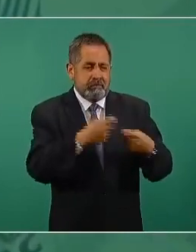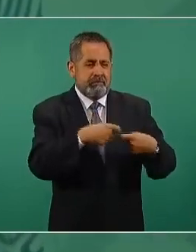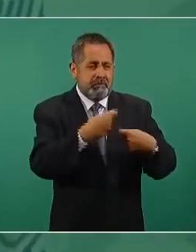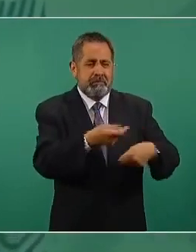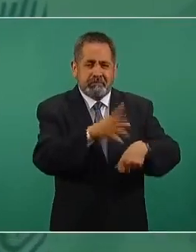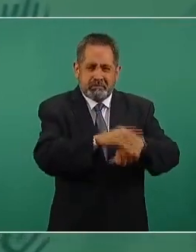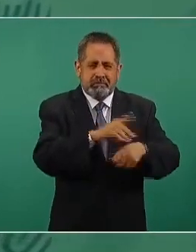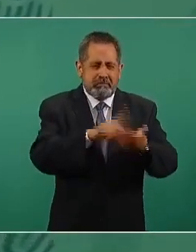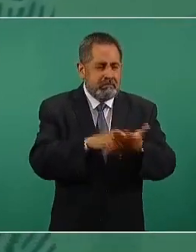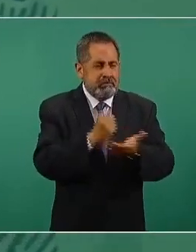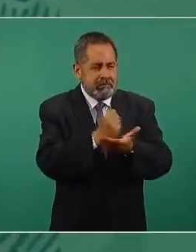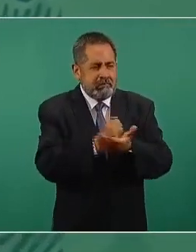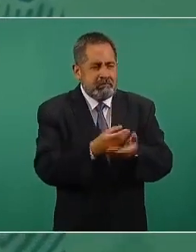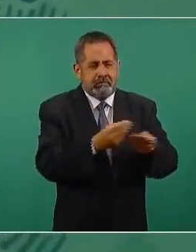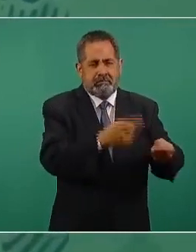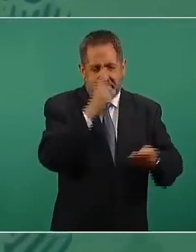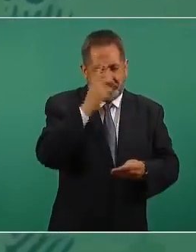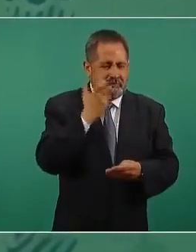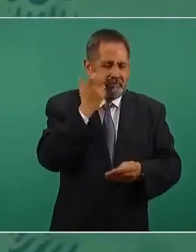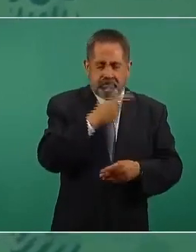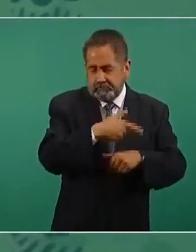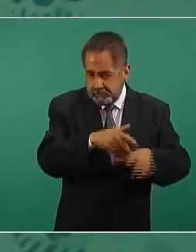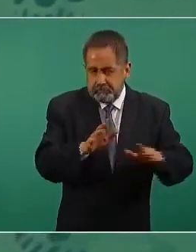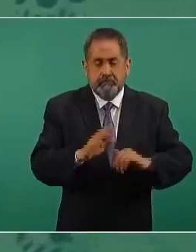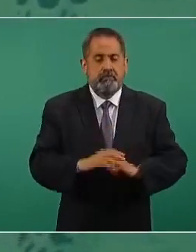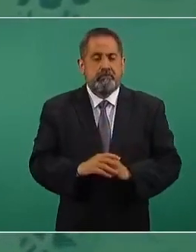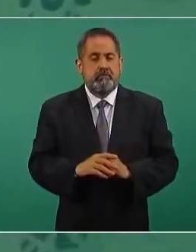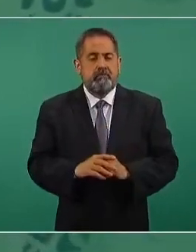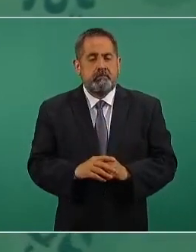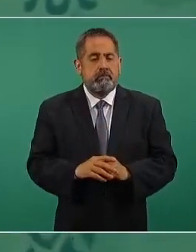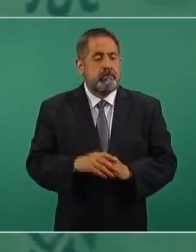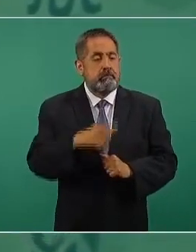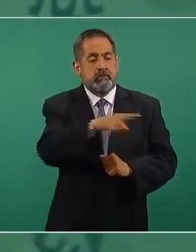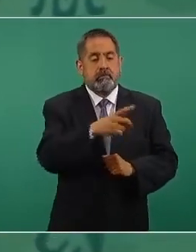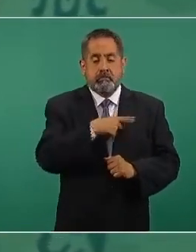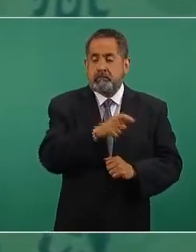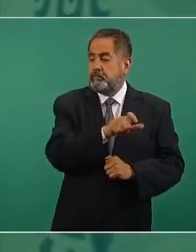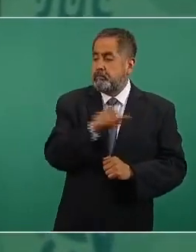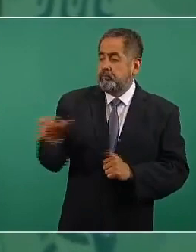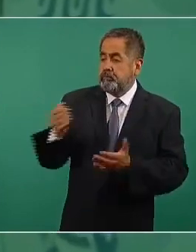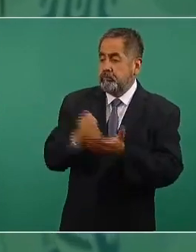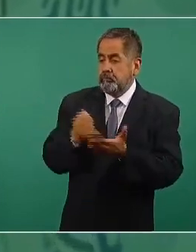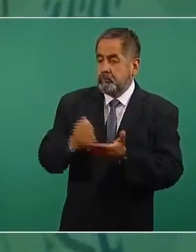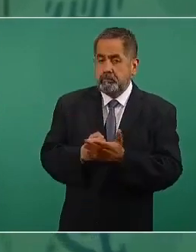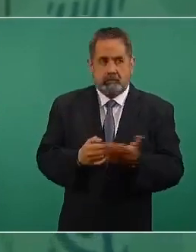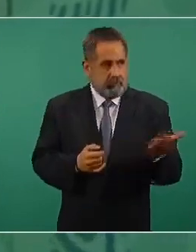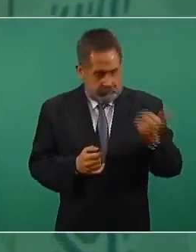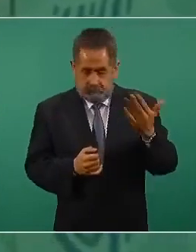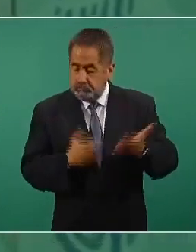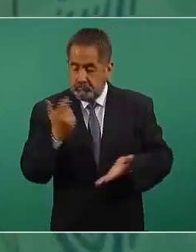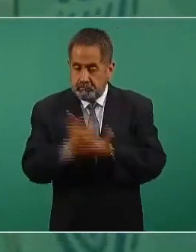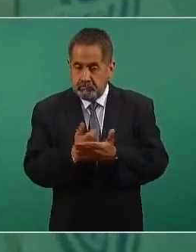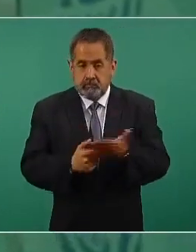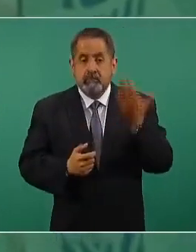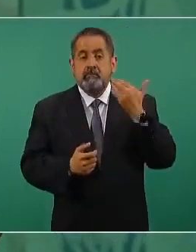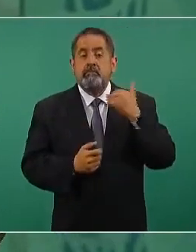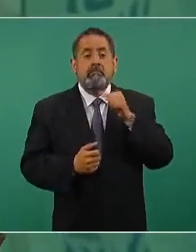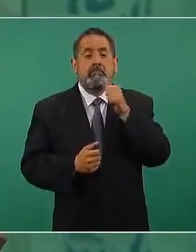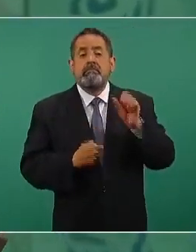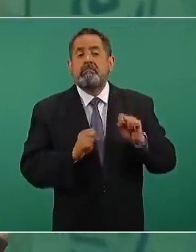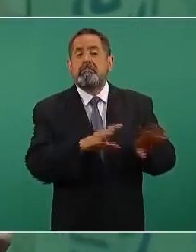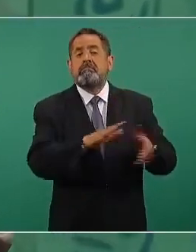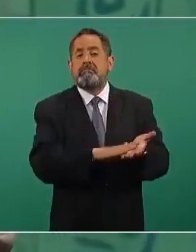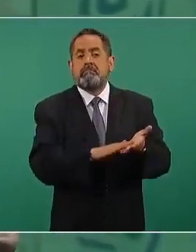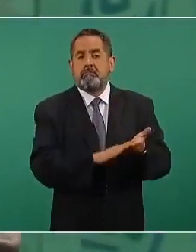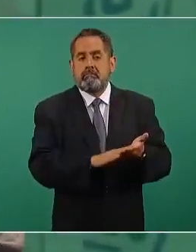la especulación financiera. Y como tienen que pagar impuestos, y antes se les condonaba